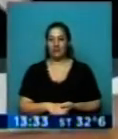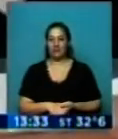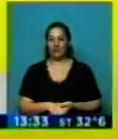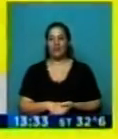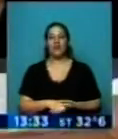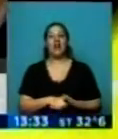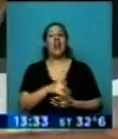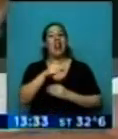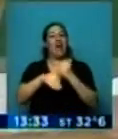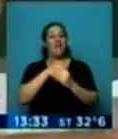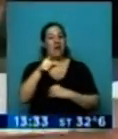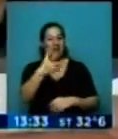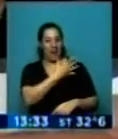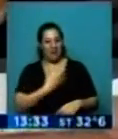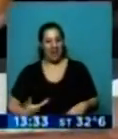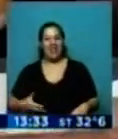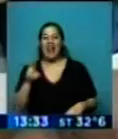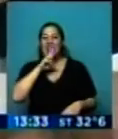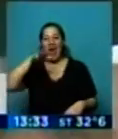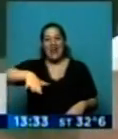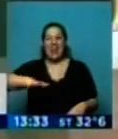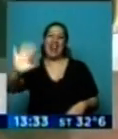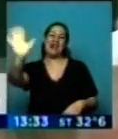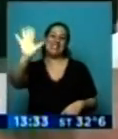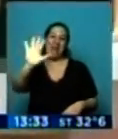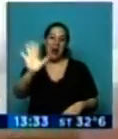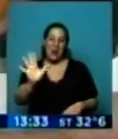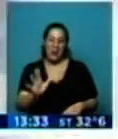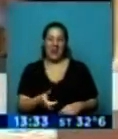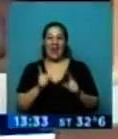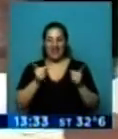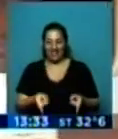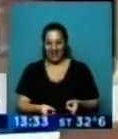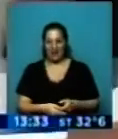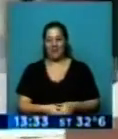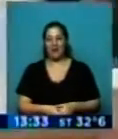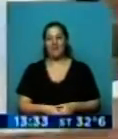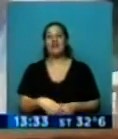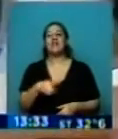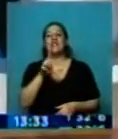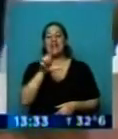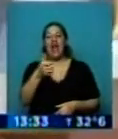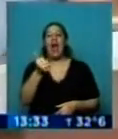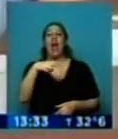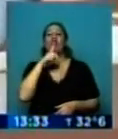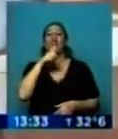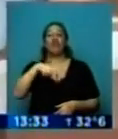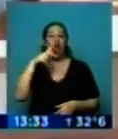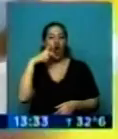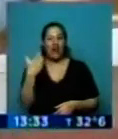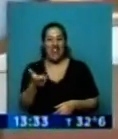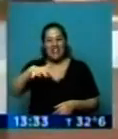La familia presidencial, la nena chiquita saluda también. Antonia. Antonia es pequeñita y saluda